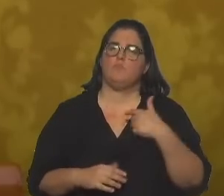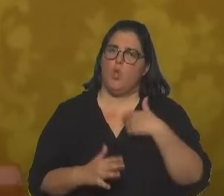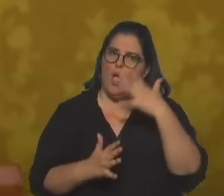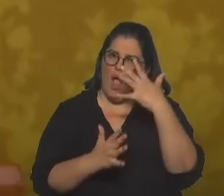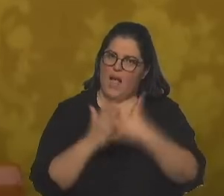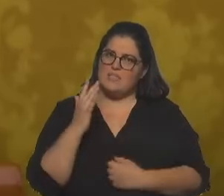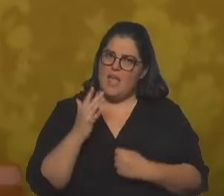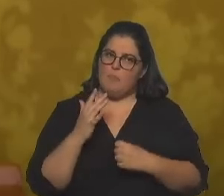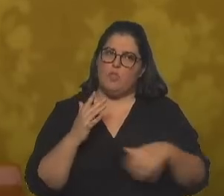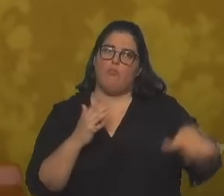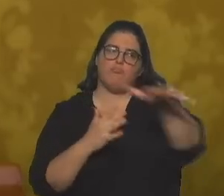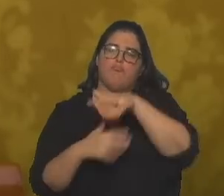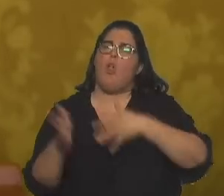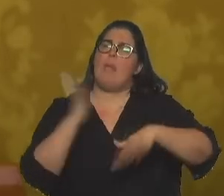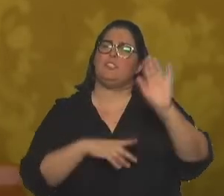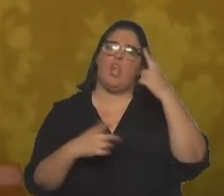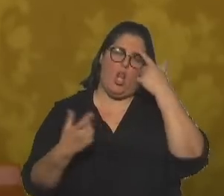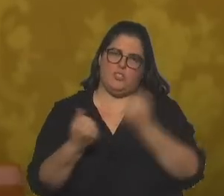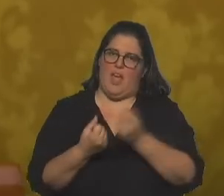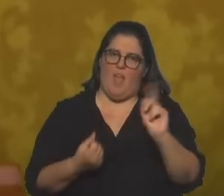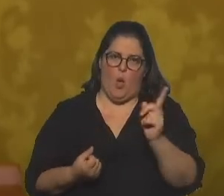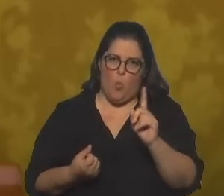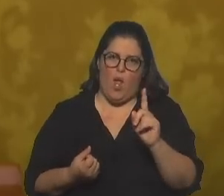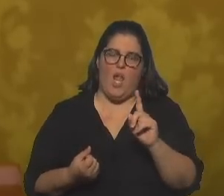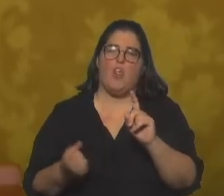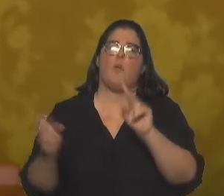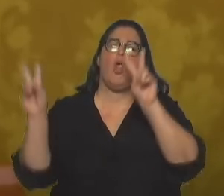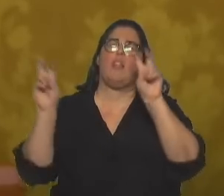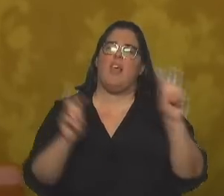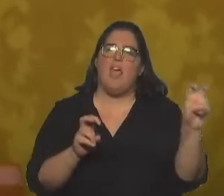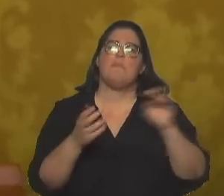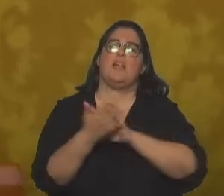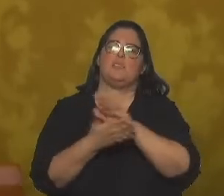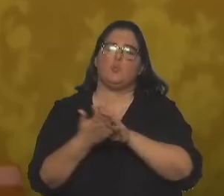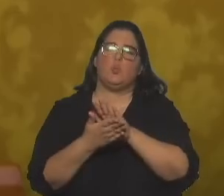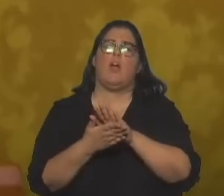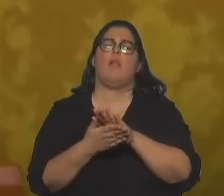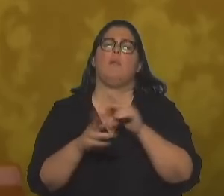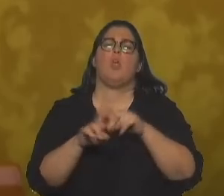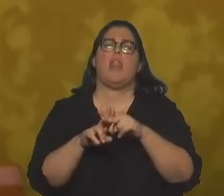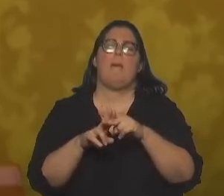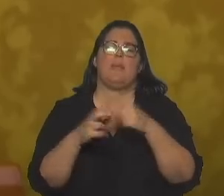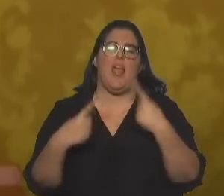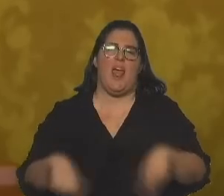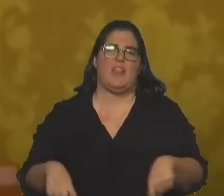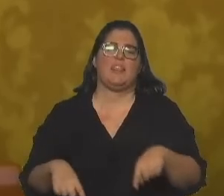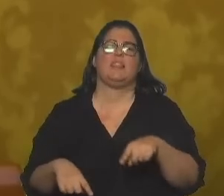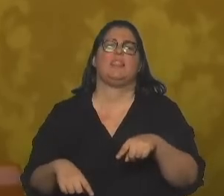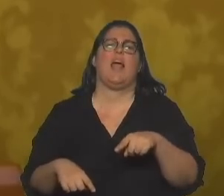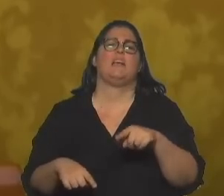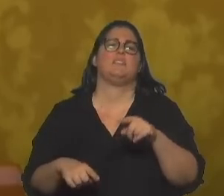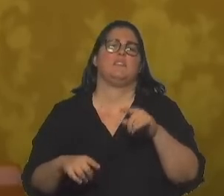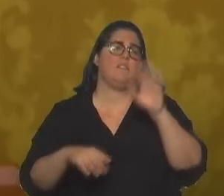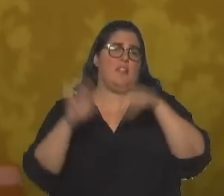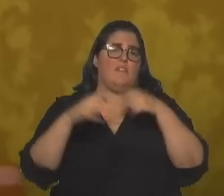Acepto que la mayoría no esté de acuerdo, que esos temas se resuelven con las herramientas puestas a